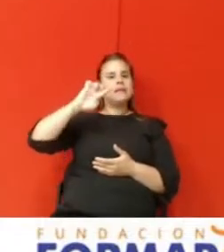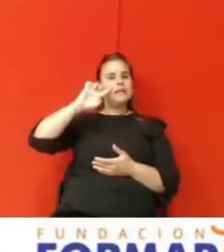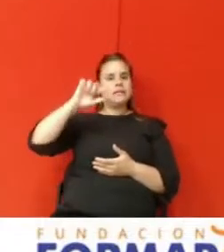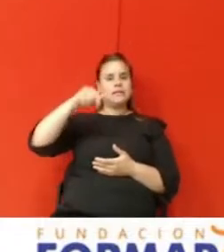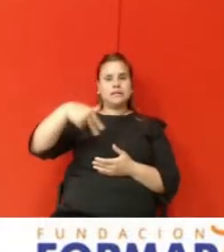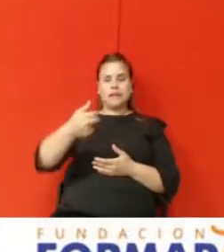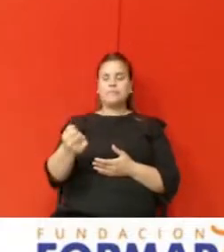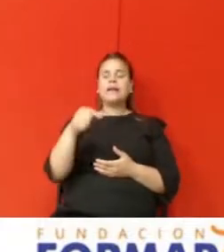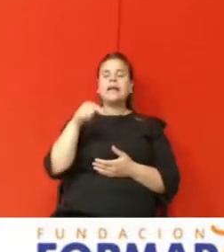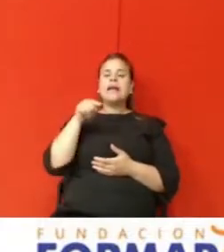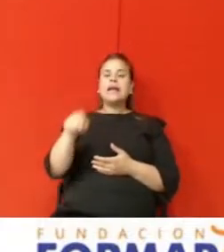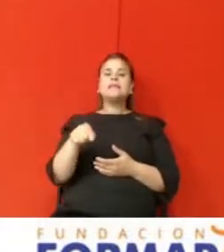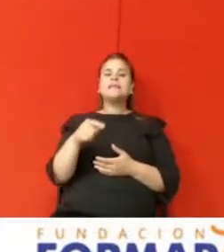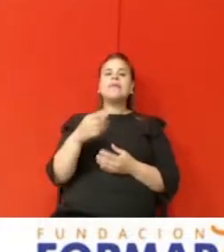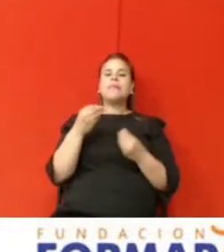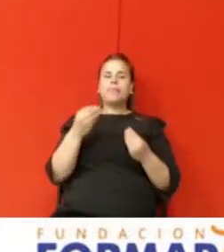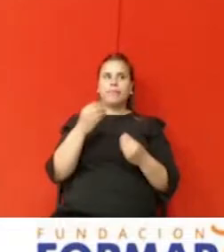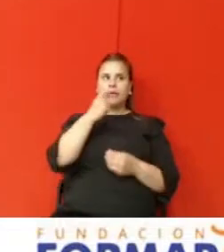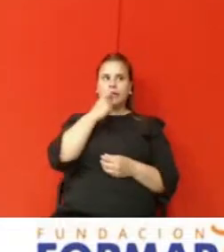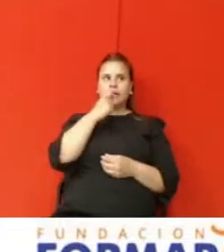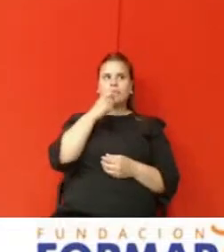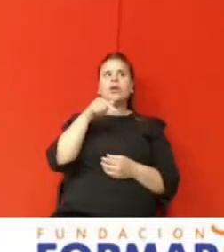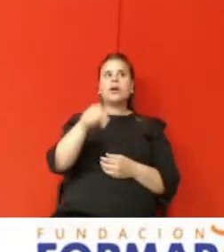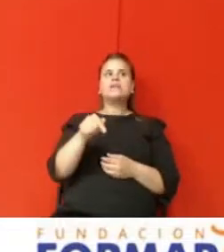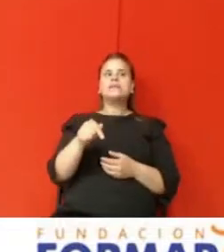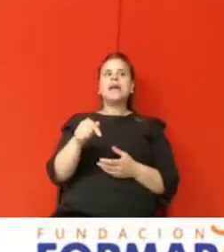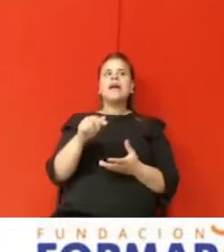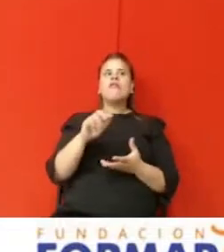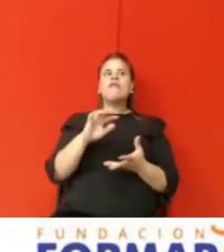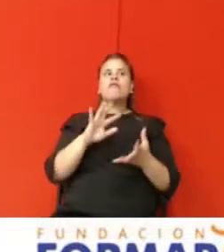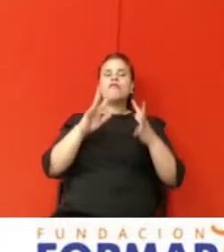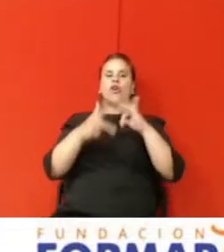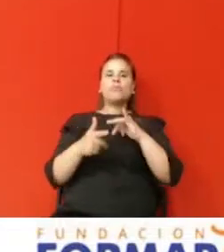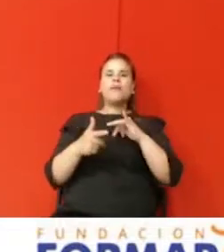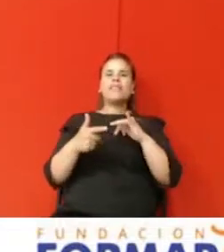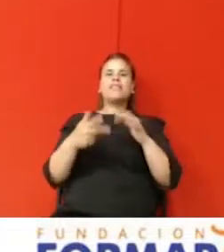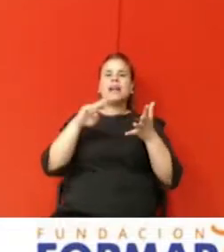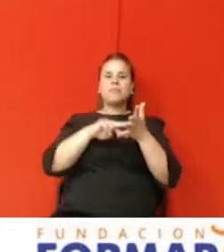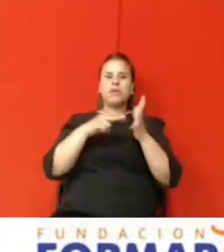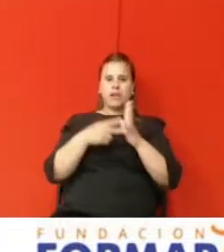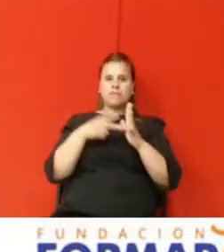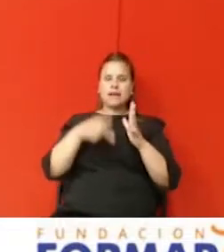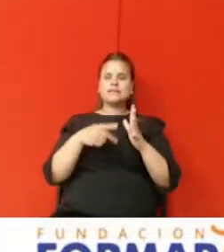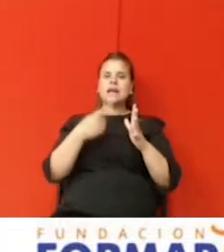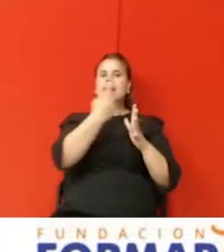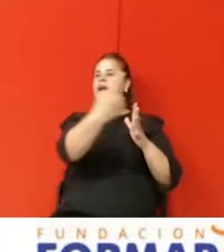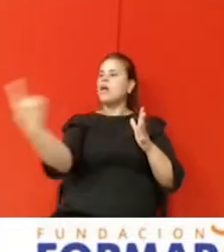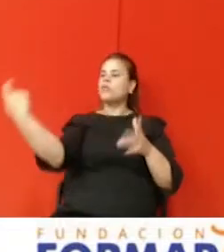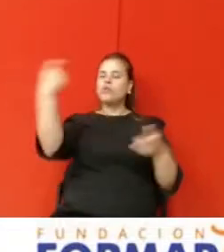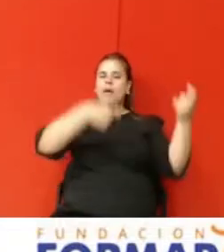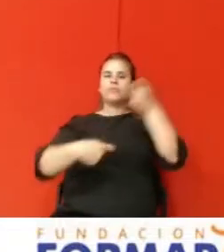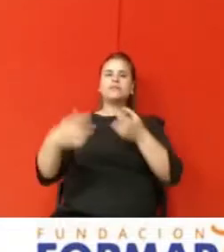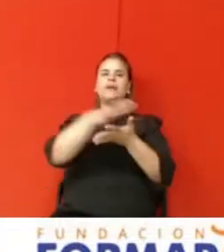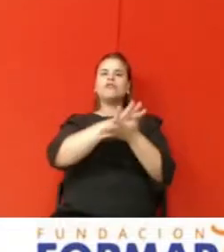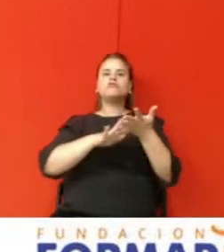problemáticas que suceden en la residencia, más aún en el proceso de adaptación.